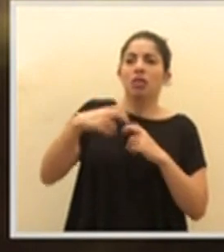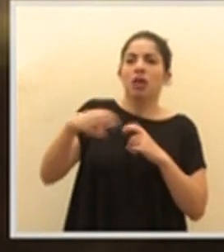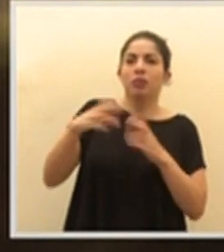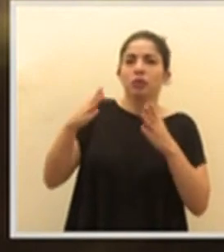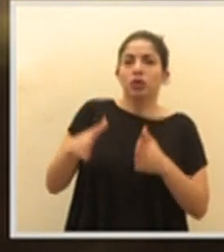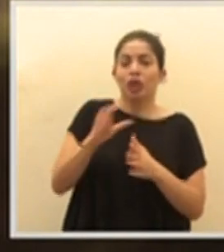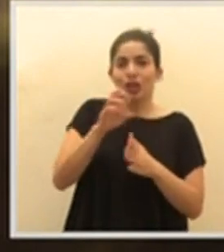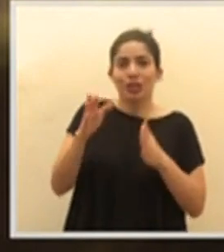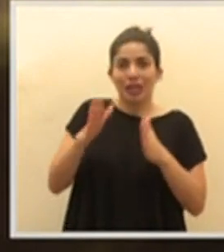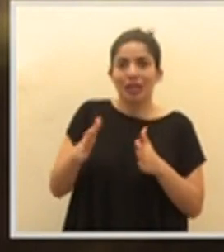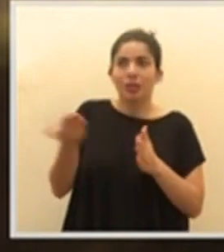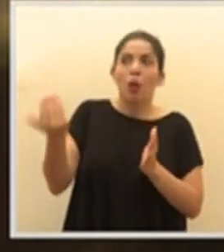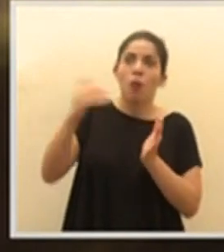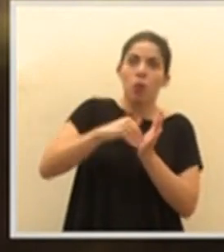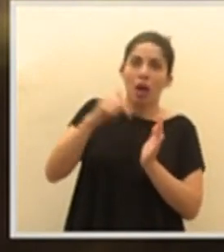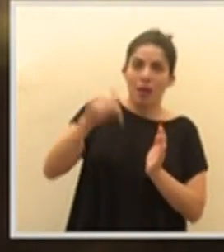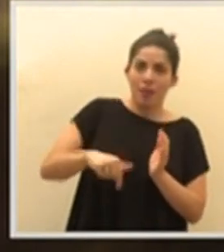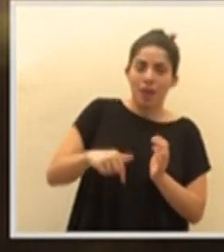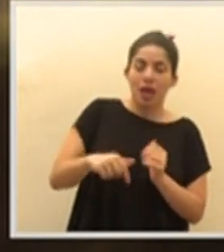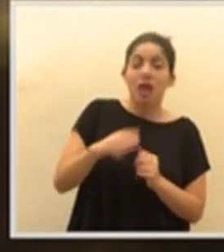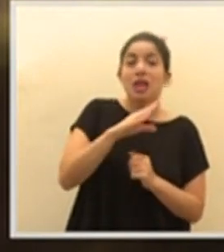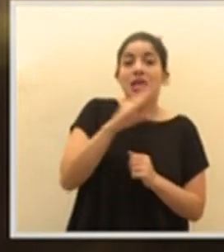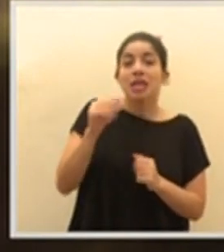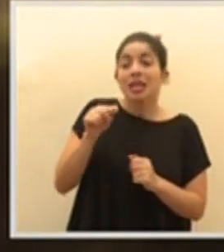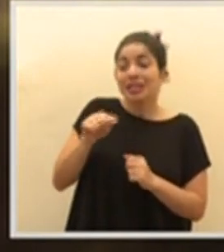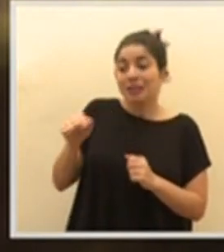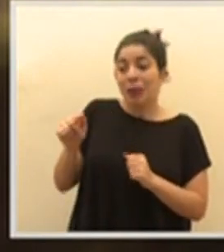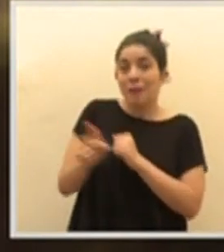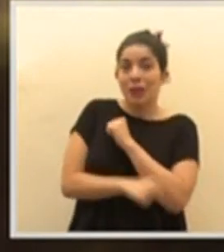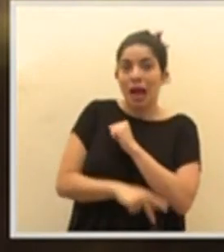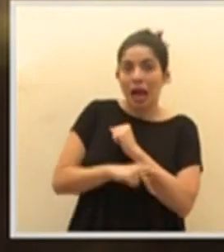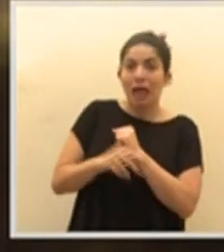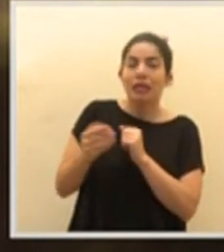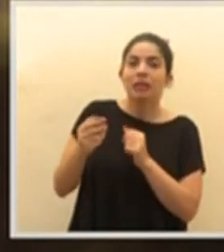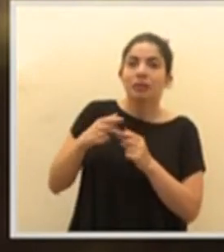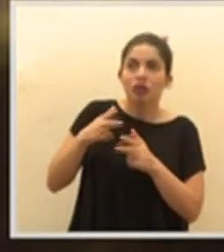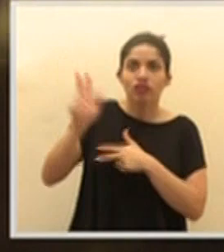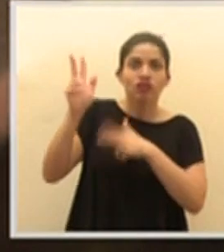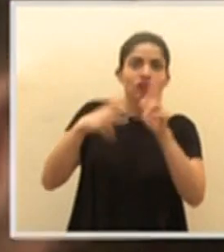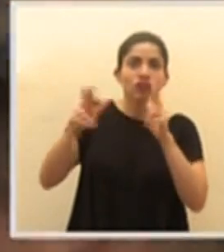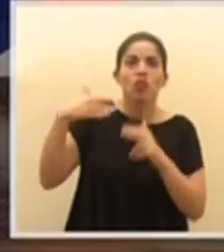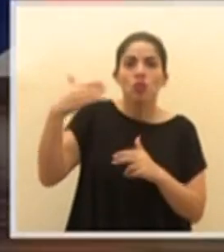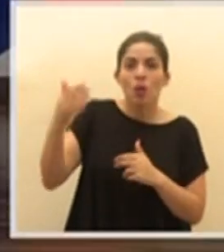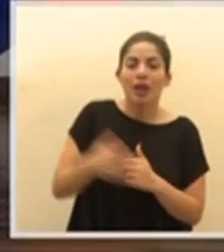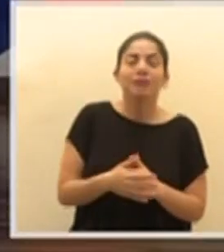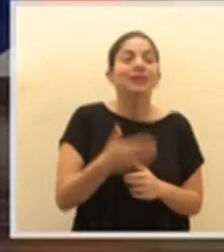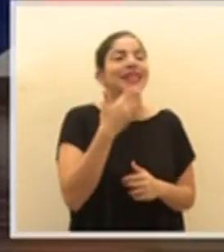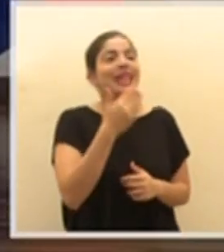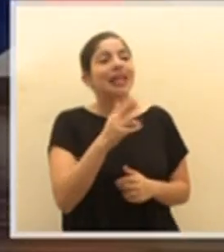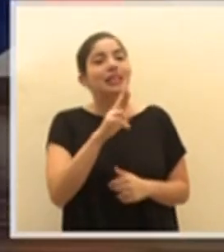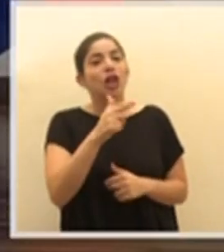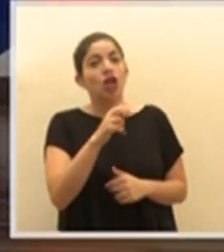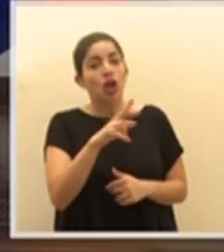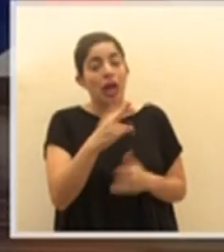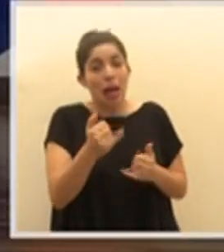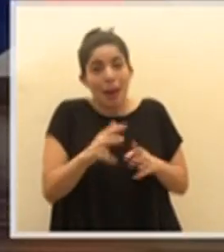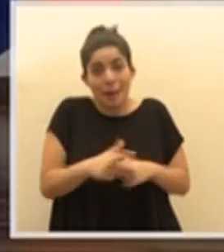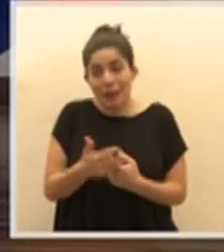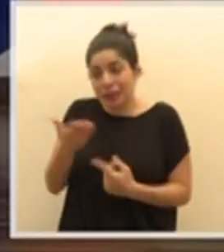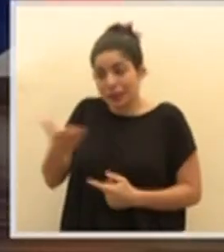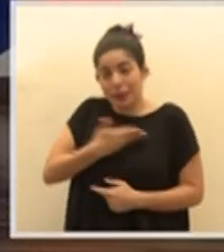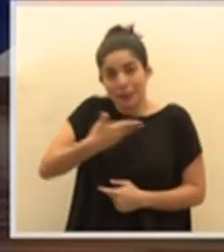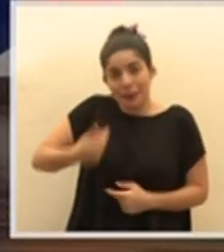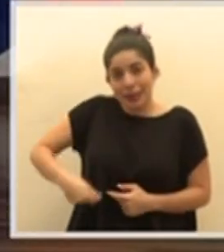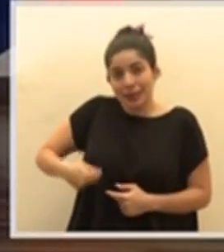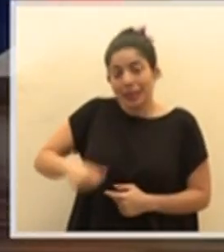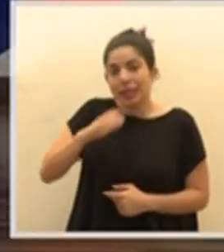transportistas costarricenses acá y así los de sus determinados países. Gracias. Muchas gracias a Roger Espirosa. Si gusta, iniciamos con el presidente